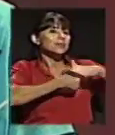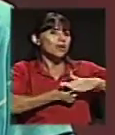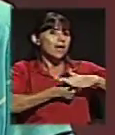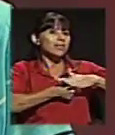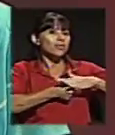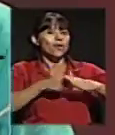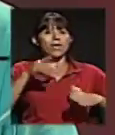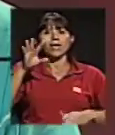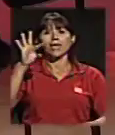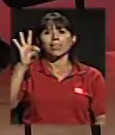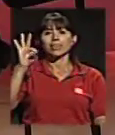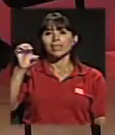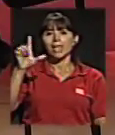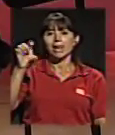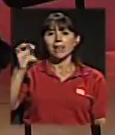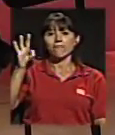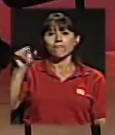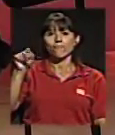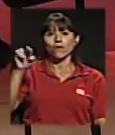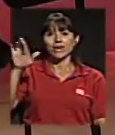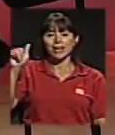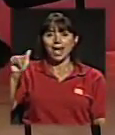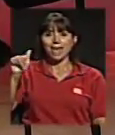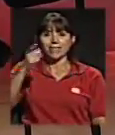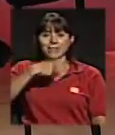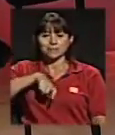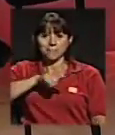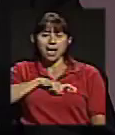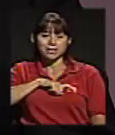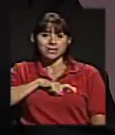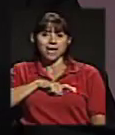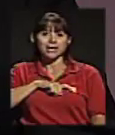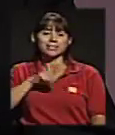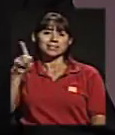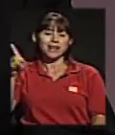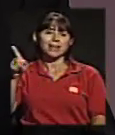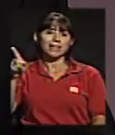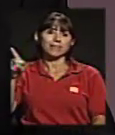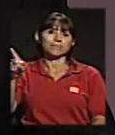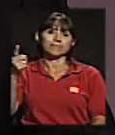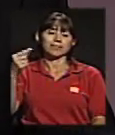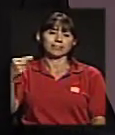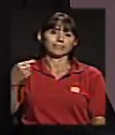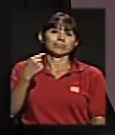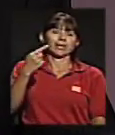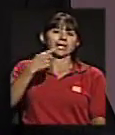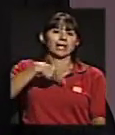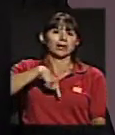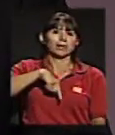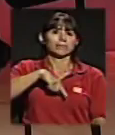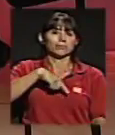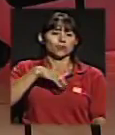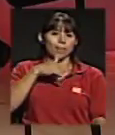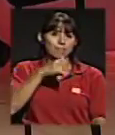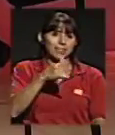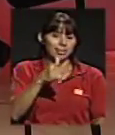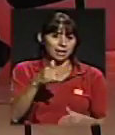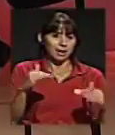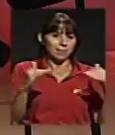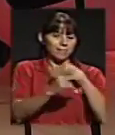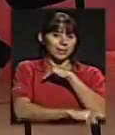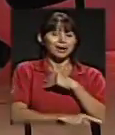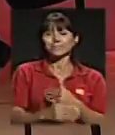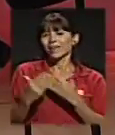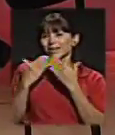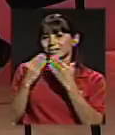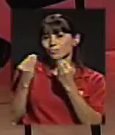ofreció demandarnos penalmente. Les agradezco muchísimo su presencia en este programa y a